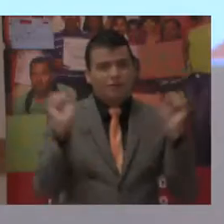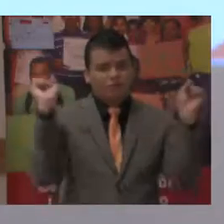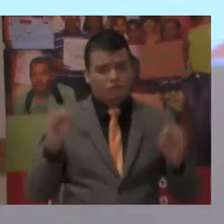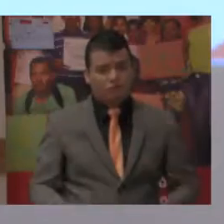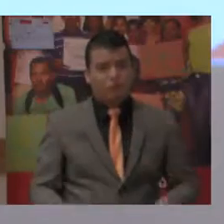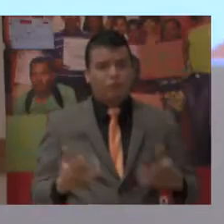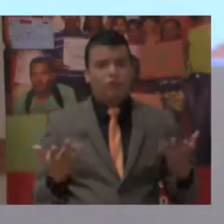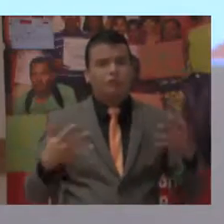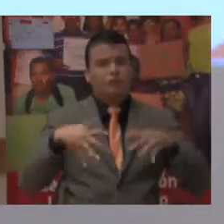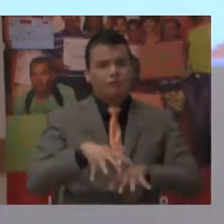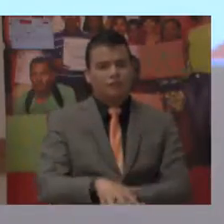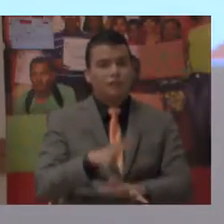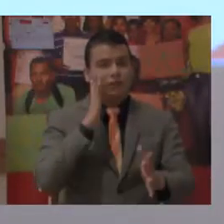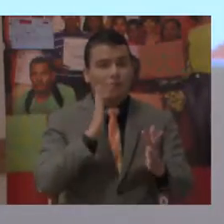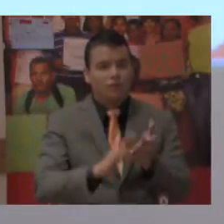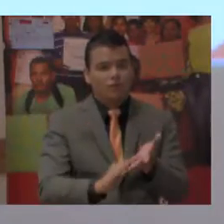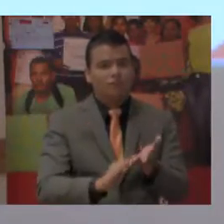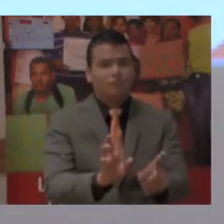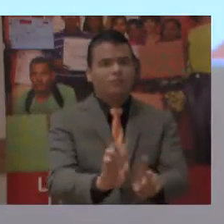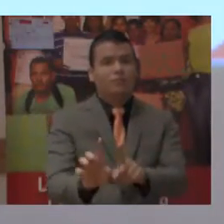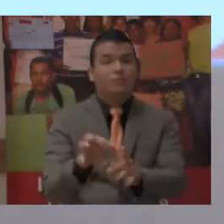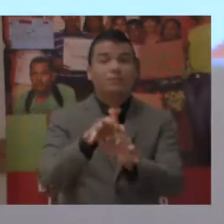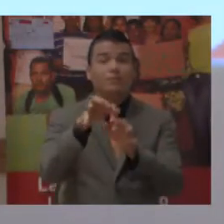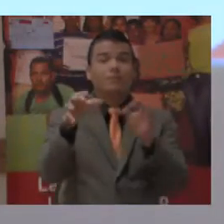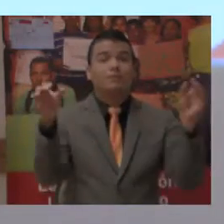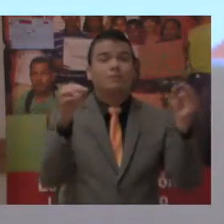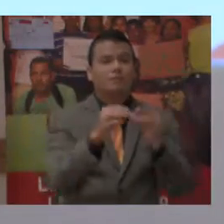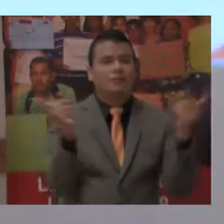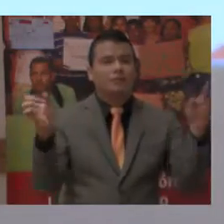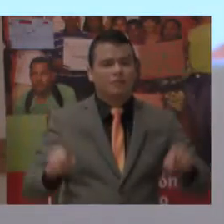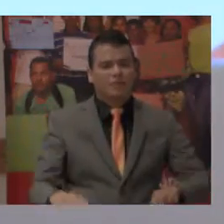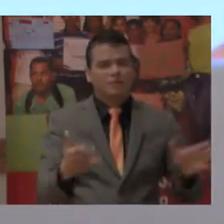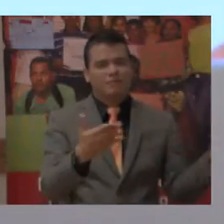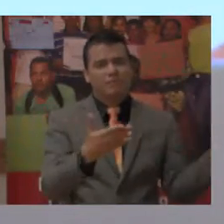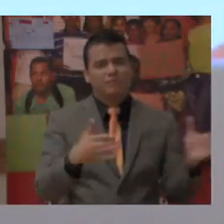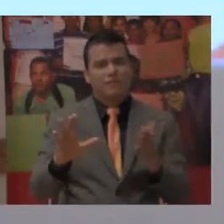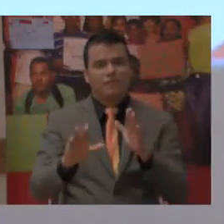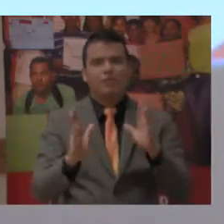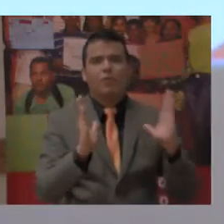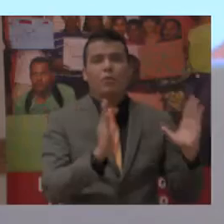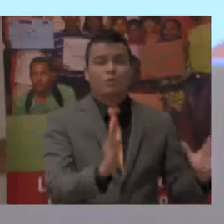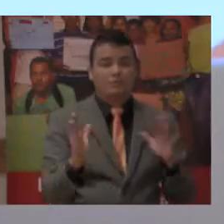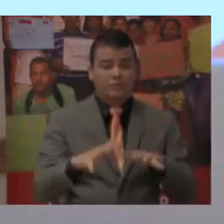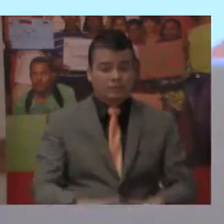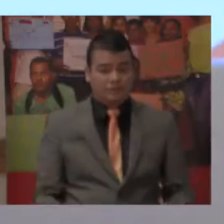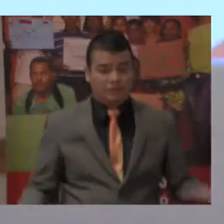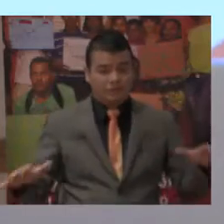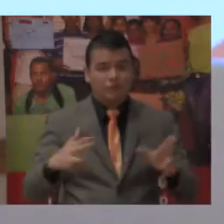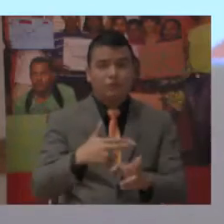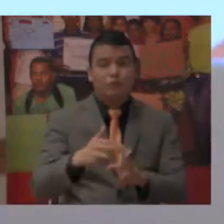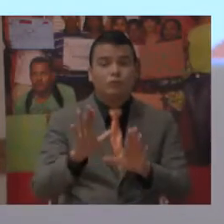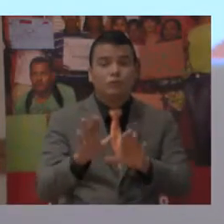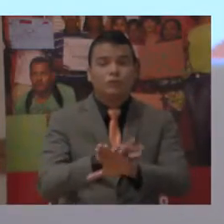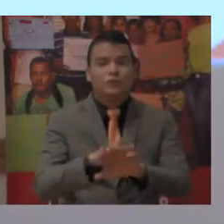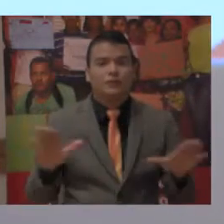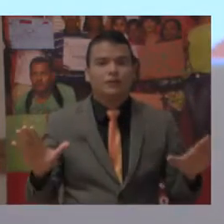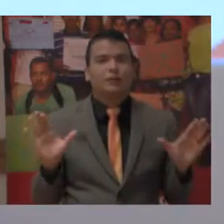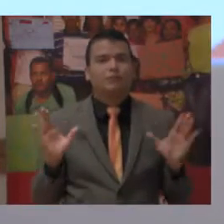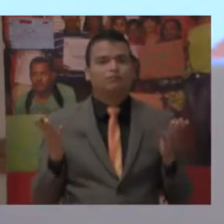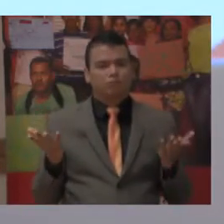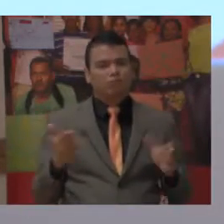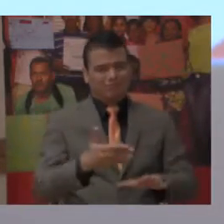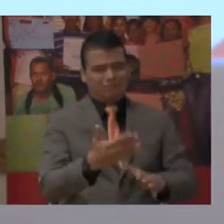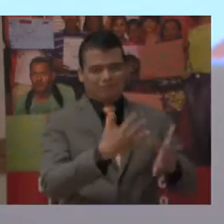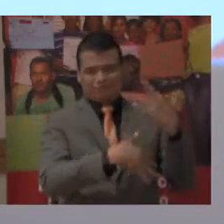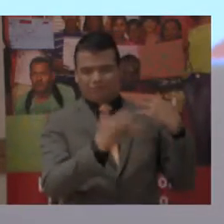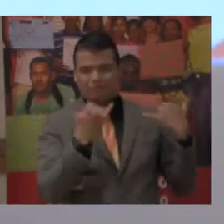o soluciones que integran municipios, y ahora los planes de ordenamiento territorial que se vienen, ya se vencen los